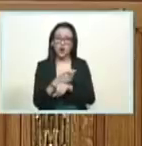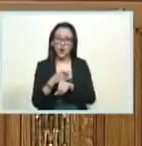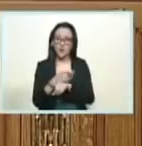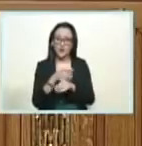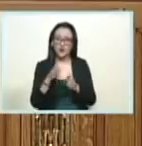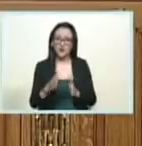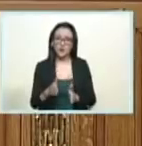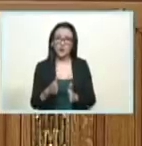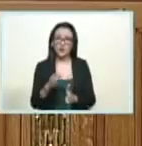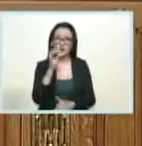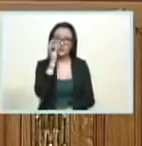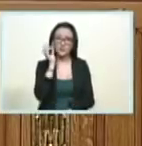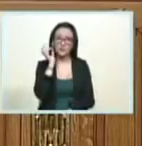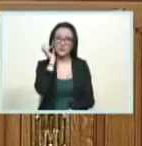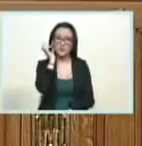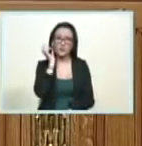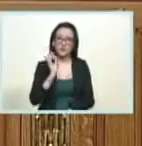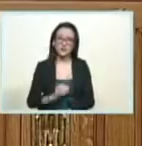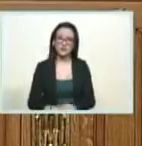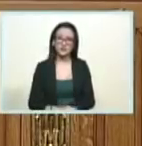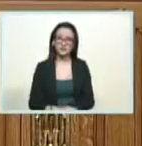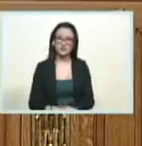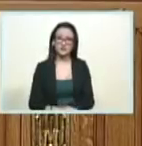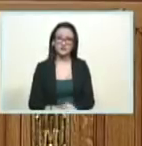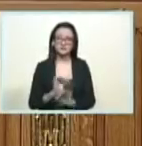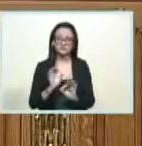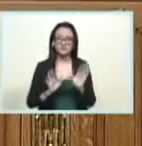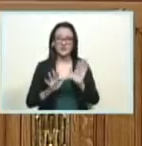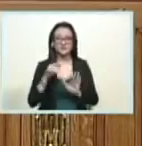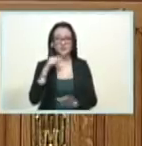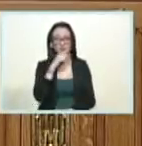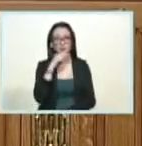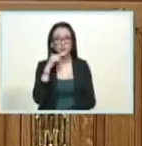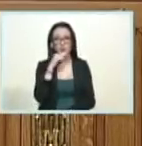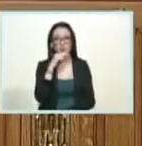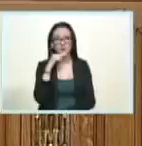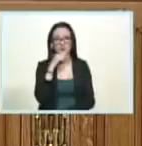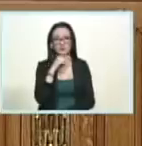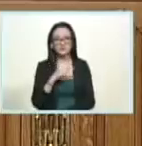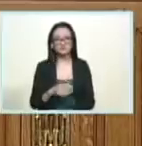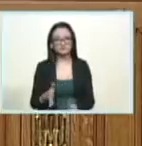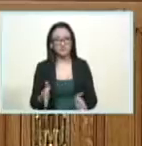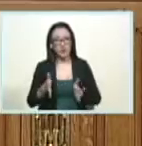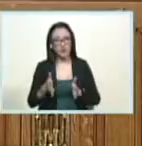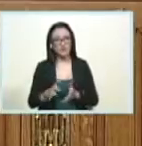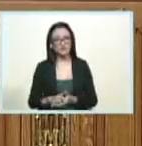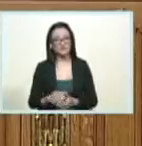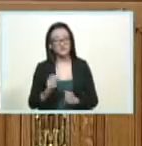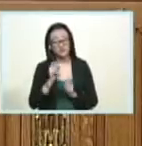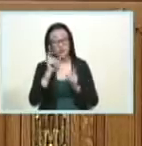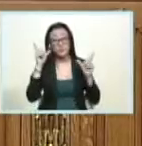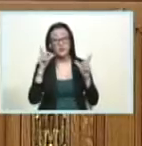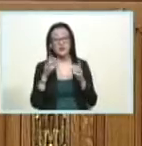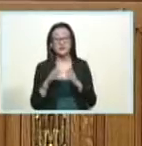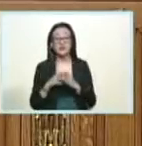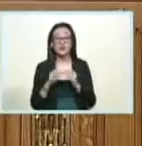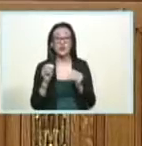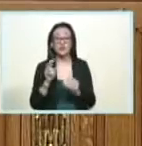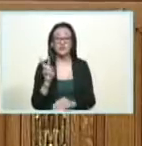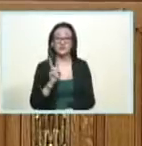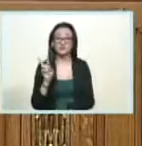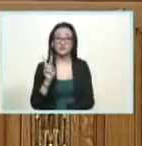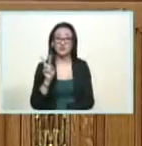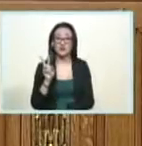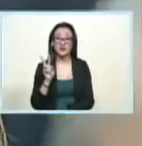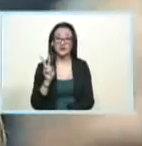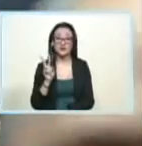gobernadores y gobernadoras aquel 15 de octubre y sorprende al país